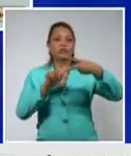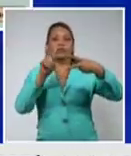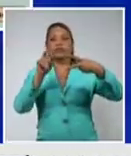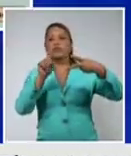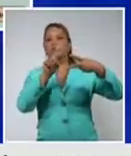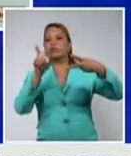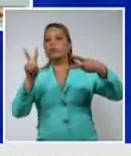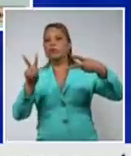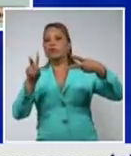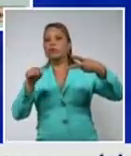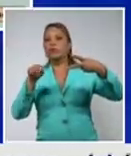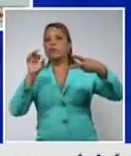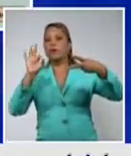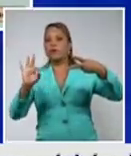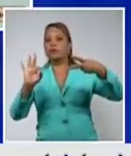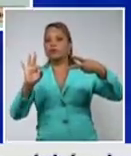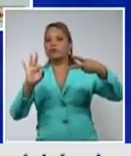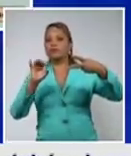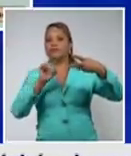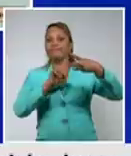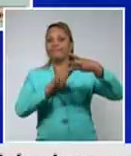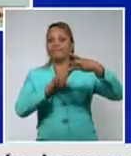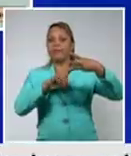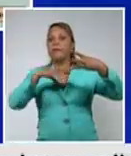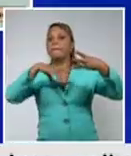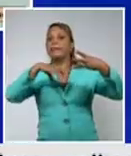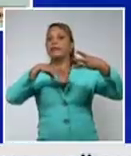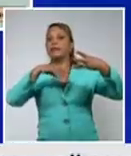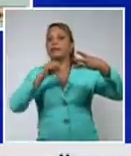212,8. Pinar del Río,